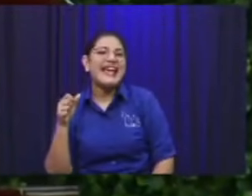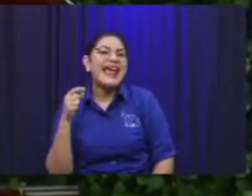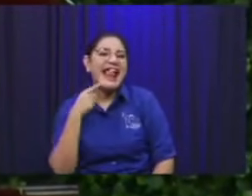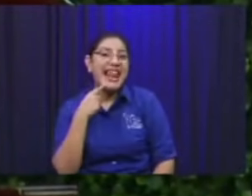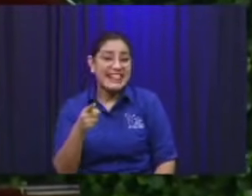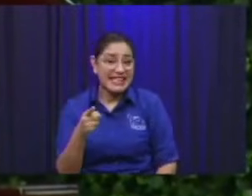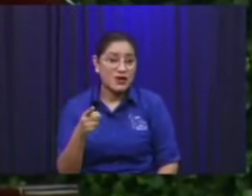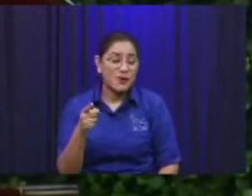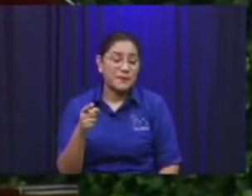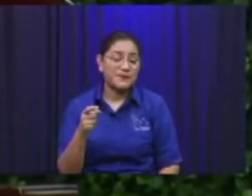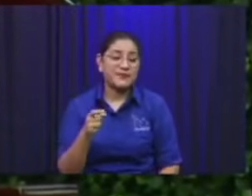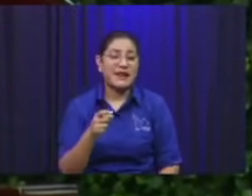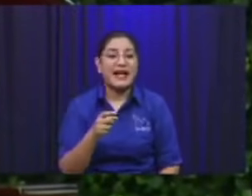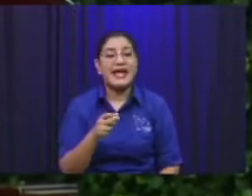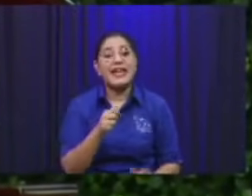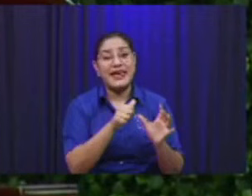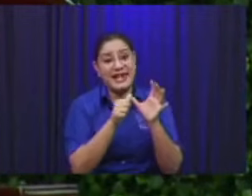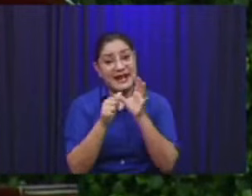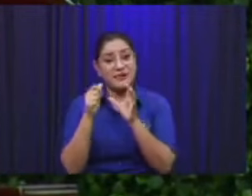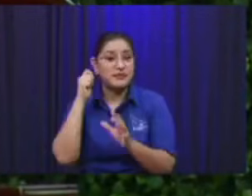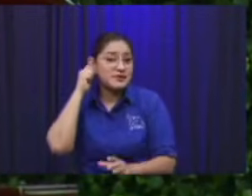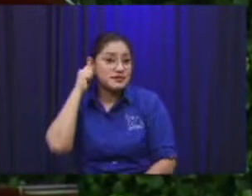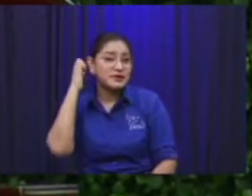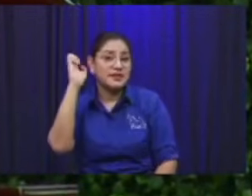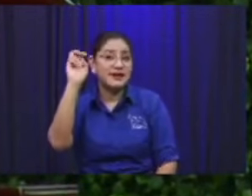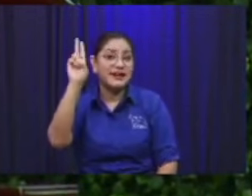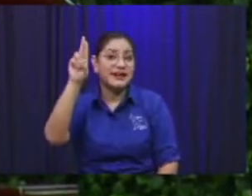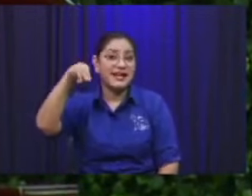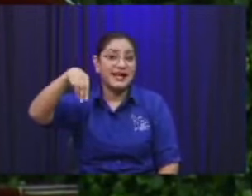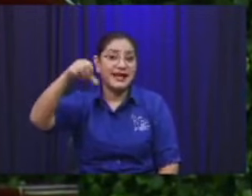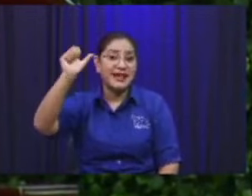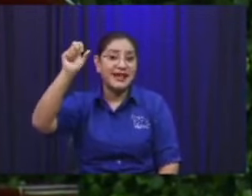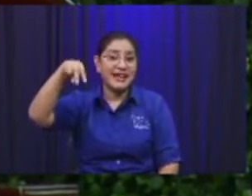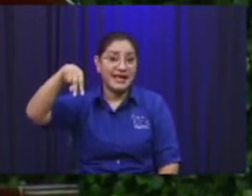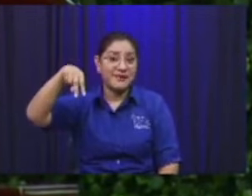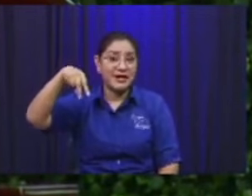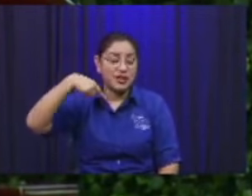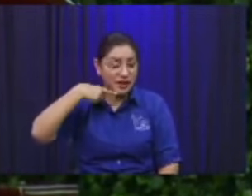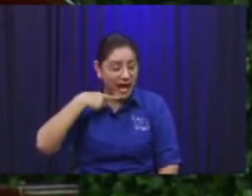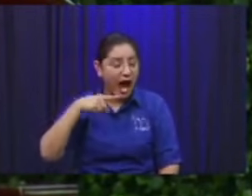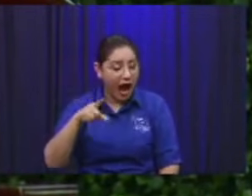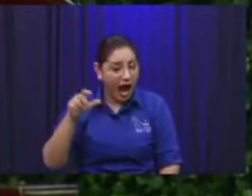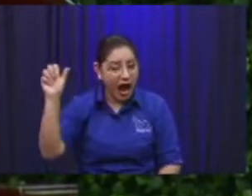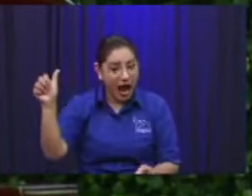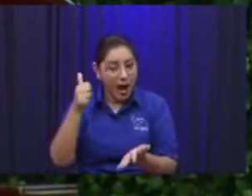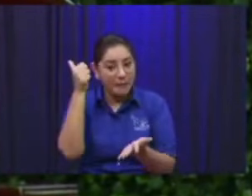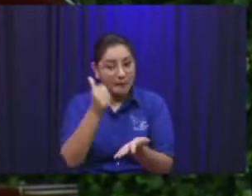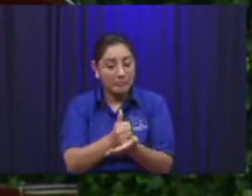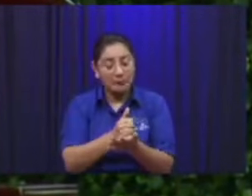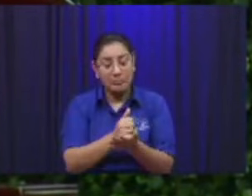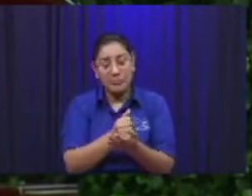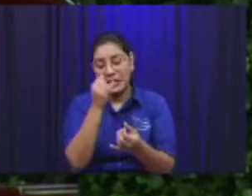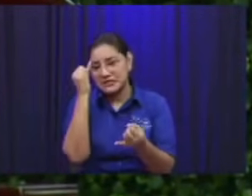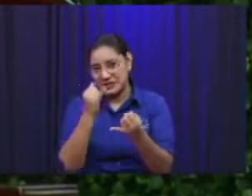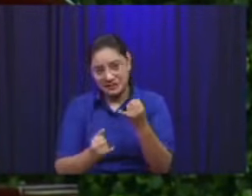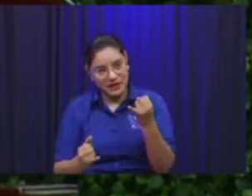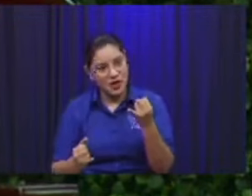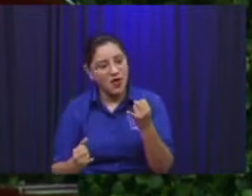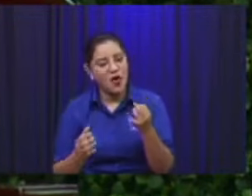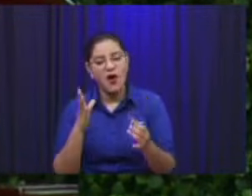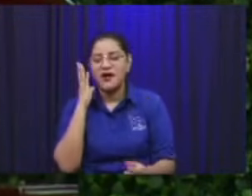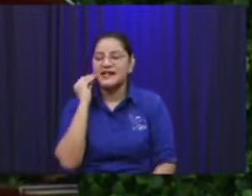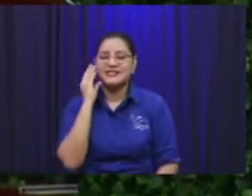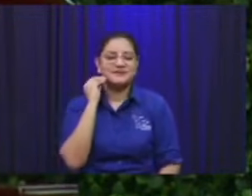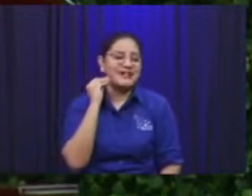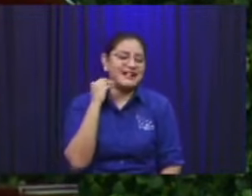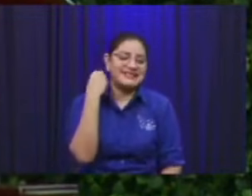se fue entonces donde este es un anillo ese jardinero entonces el término que regresamos una experiencia